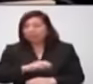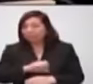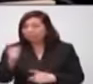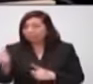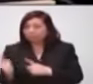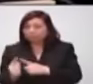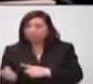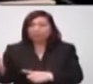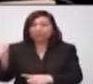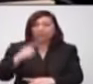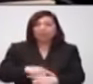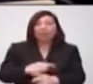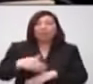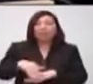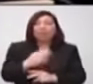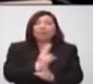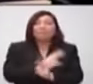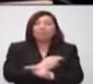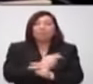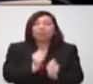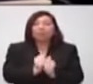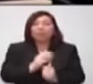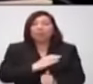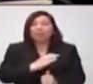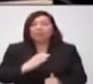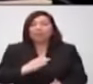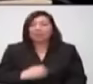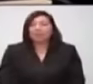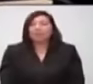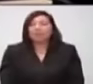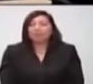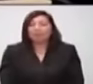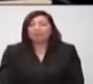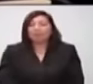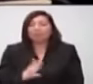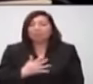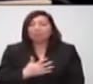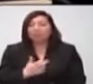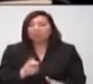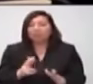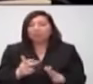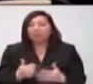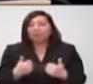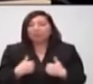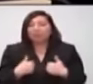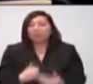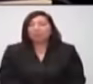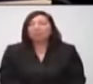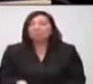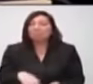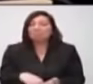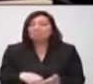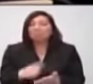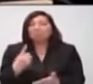va a terminar en la avenida Venezuela, límite con el Callao. En el 2018 esperamos atender una población